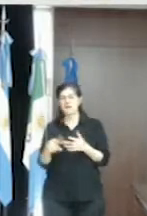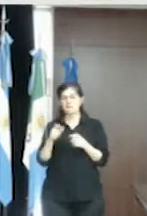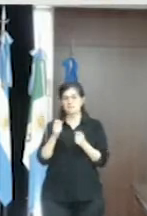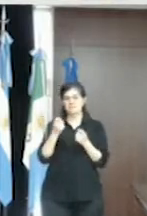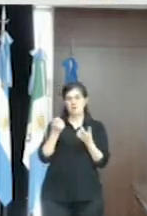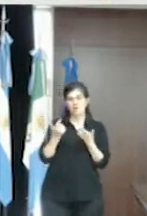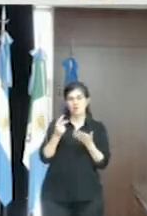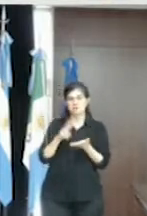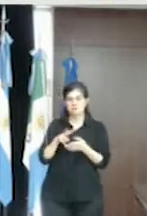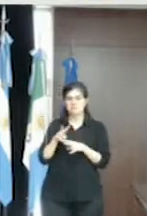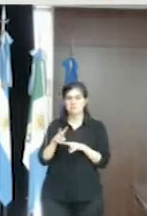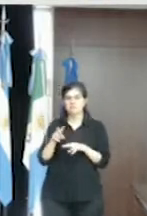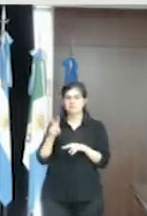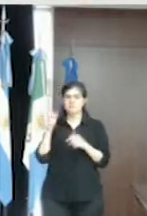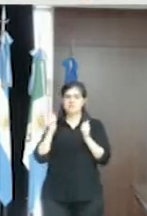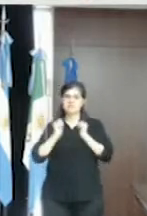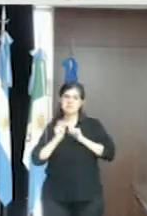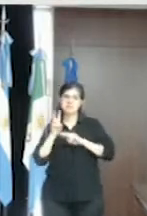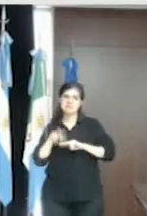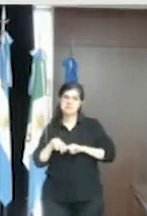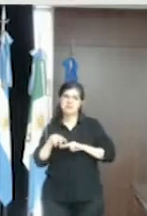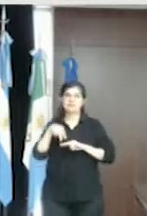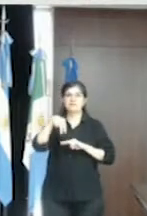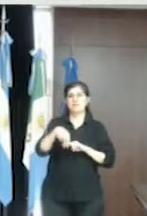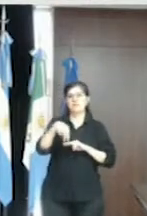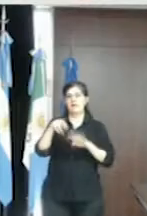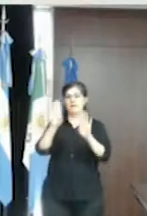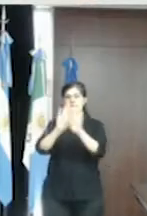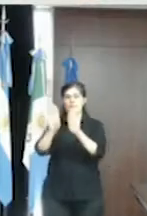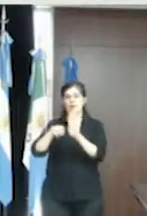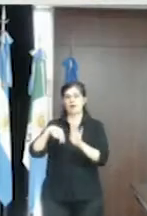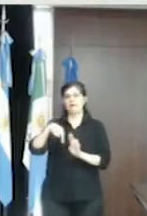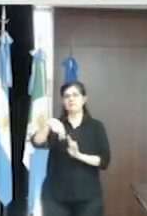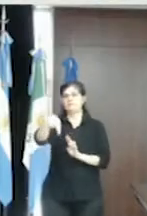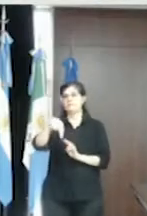se paran y se sientan, se levantan y caminan hasta la puerta y pegan la vuelta.